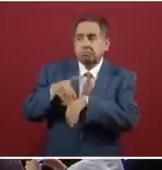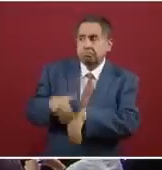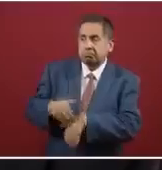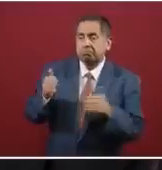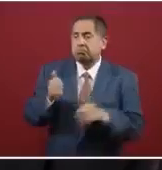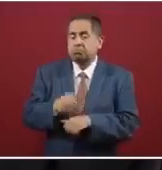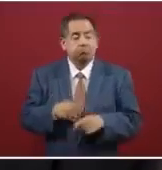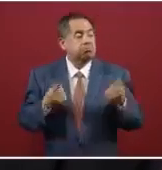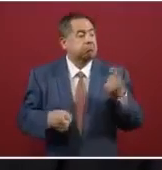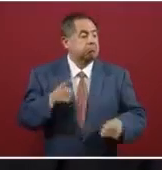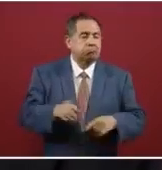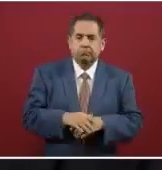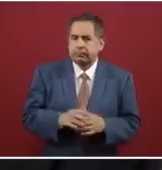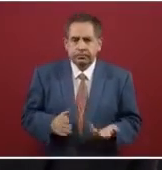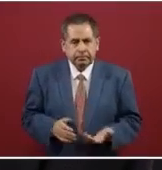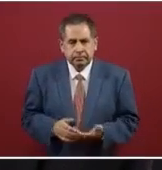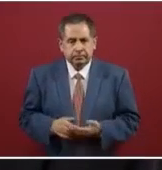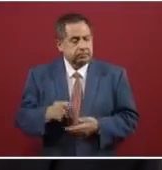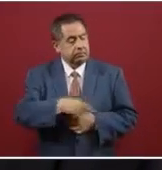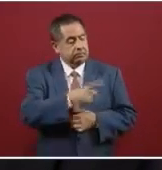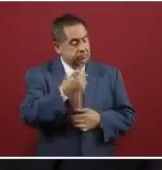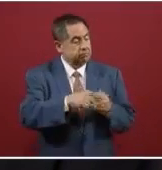para que se actuara